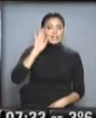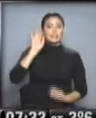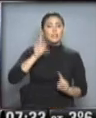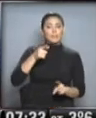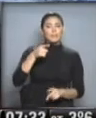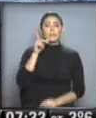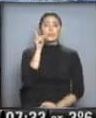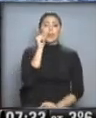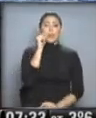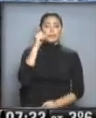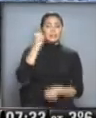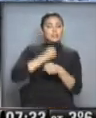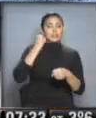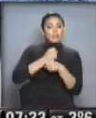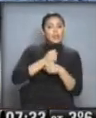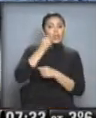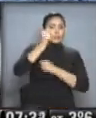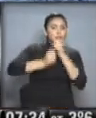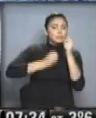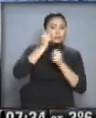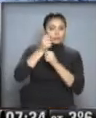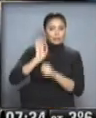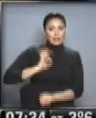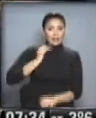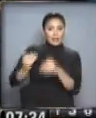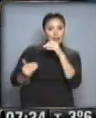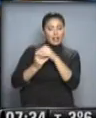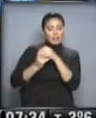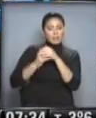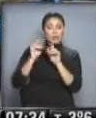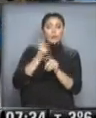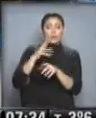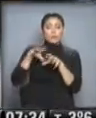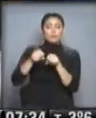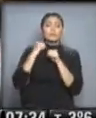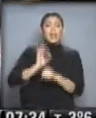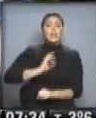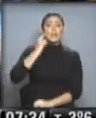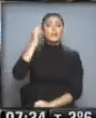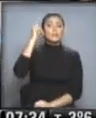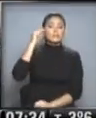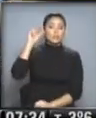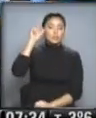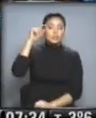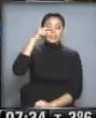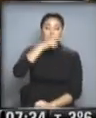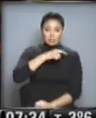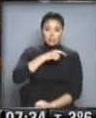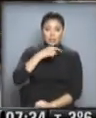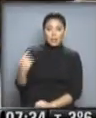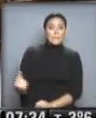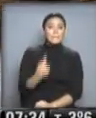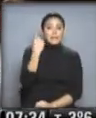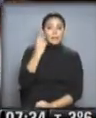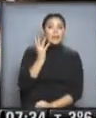Galinari, obrero metalúrgico, delegado gremial y militante montonero, fue, en el año 1987, la